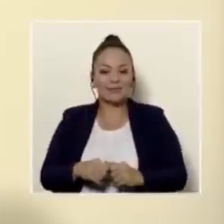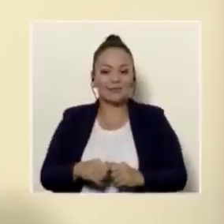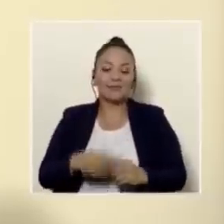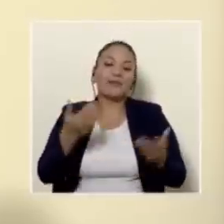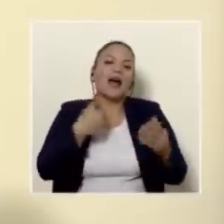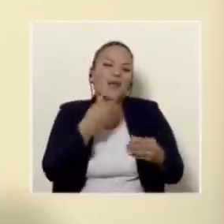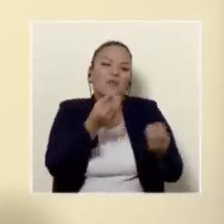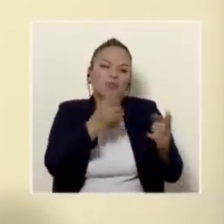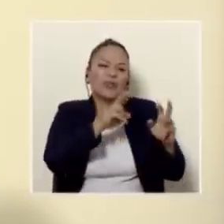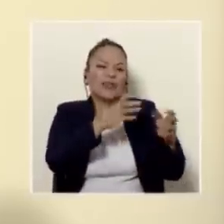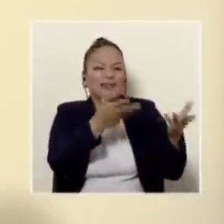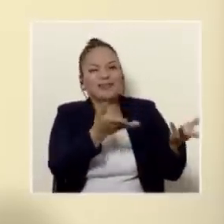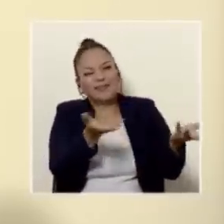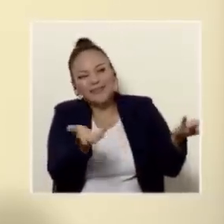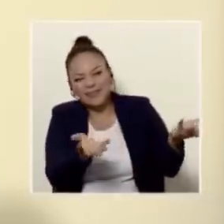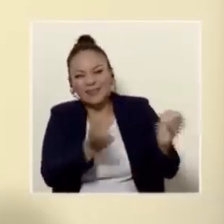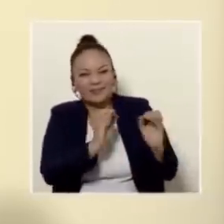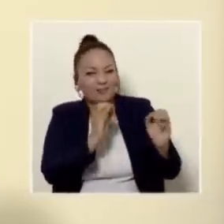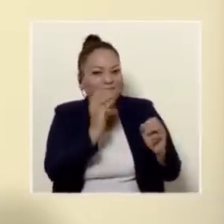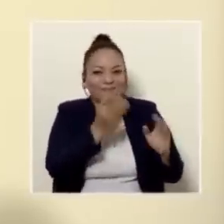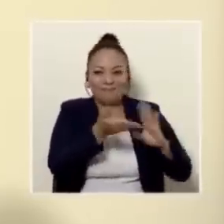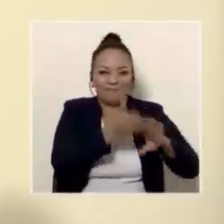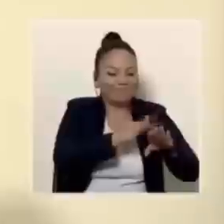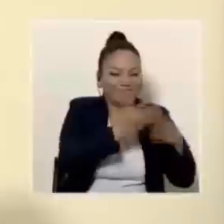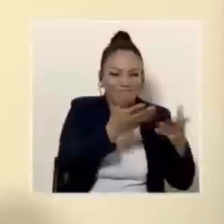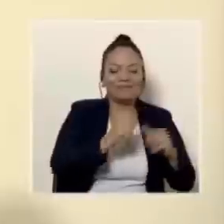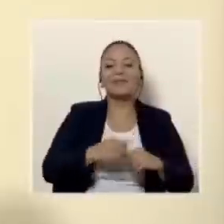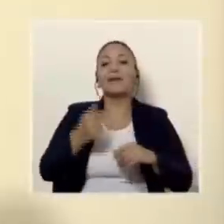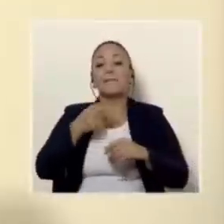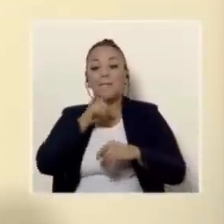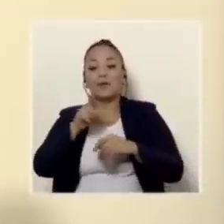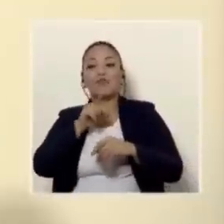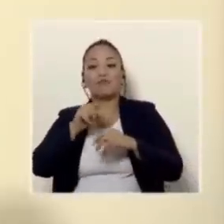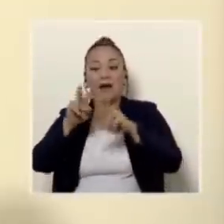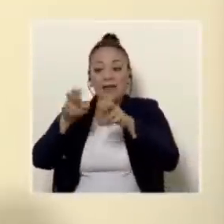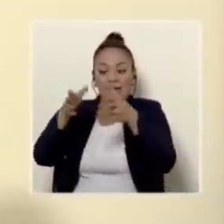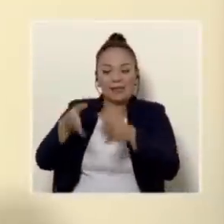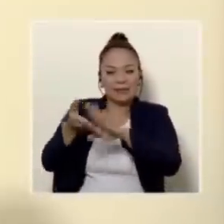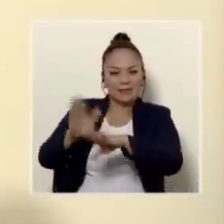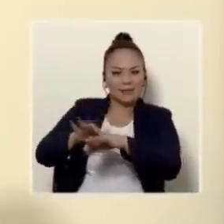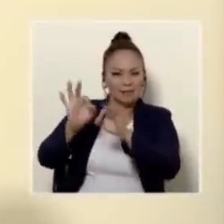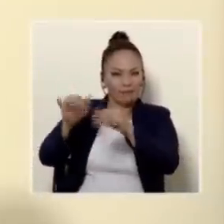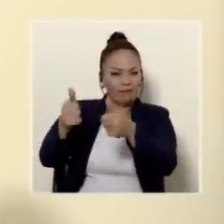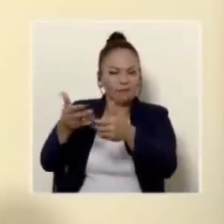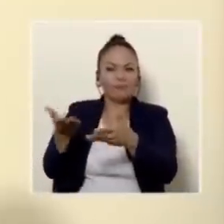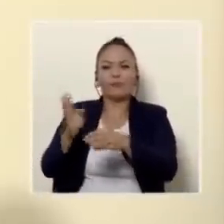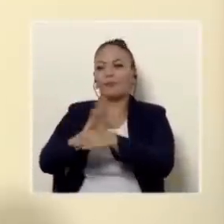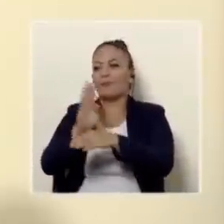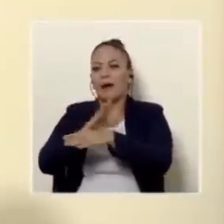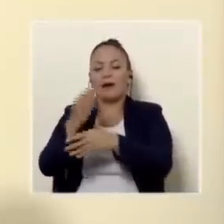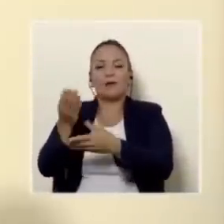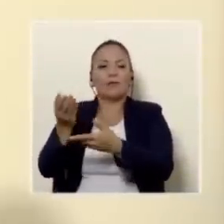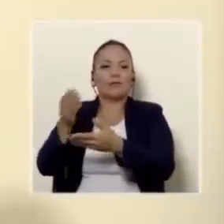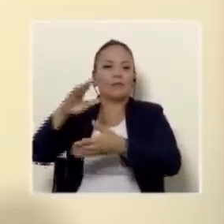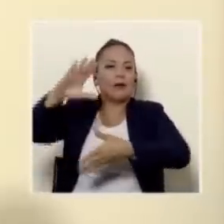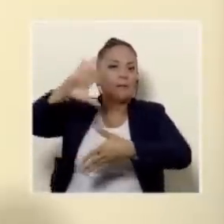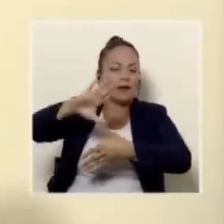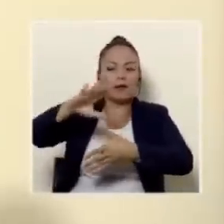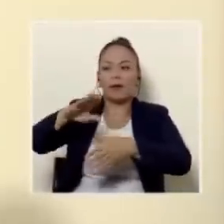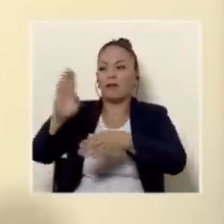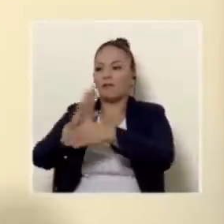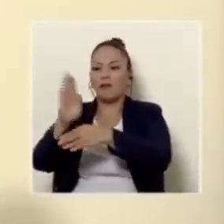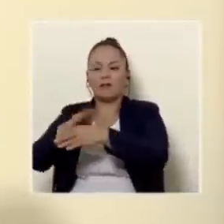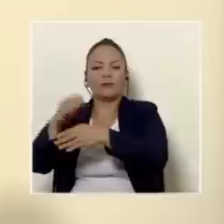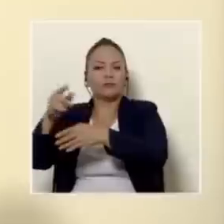hay mucho analista hechizo, como decimos nosotros en el campo. Los analistas verdaderos, como Banco de América, los bancos de inversión grandes, están diciendo que Costa Rica